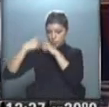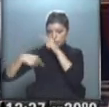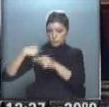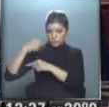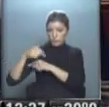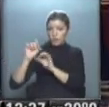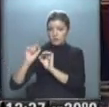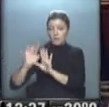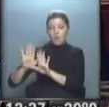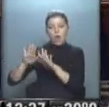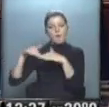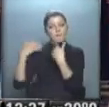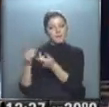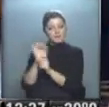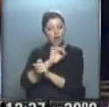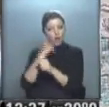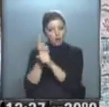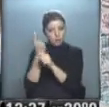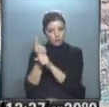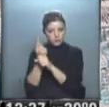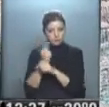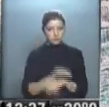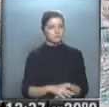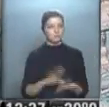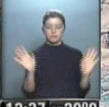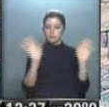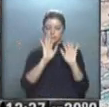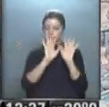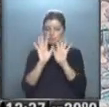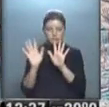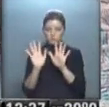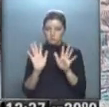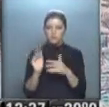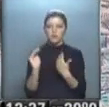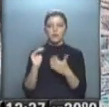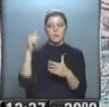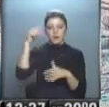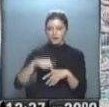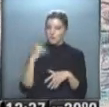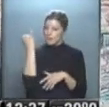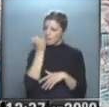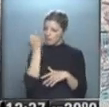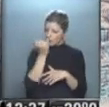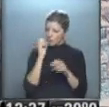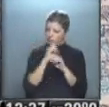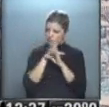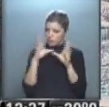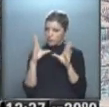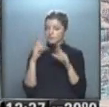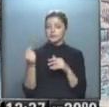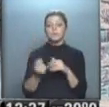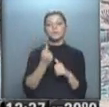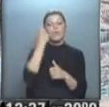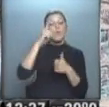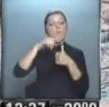soporte de la red no utilizado? No, bajo ningún aspecto, y en esto hay que reformar que